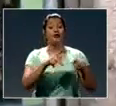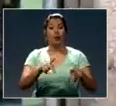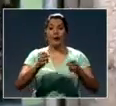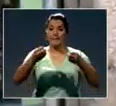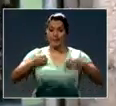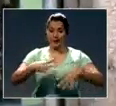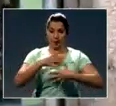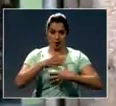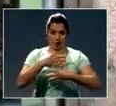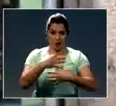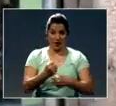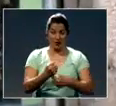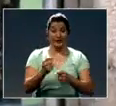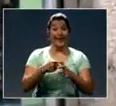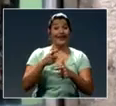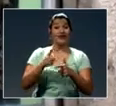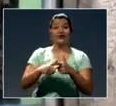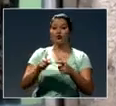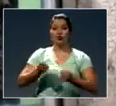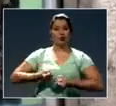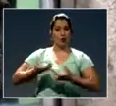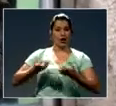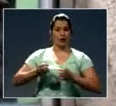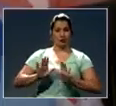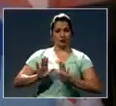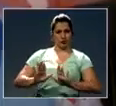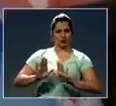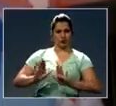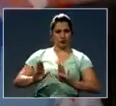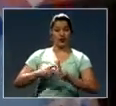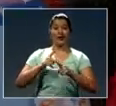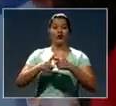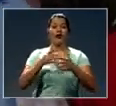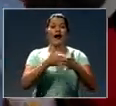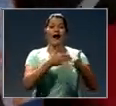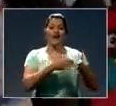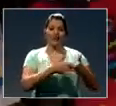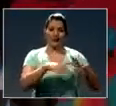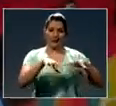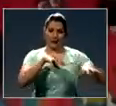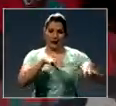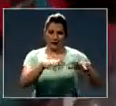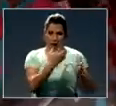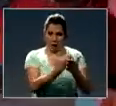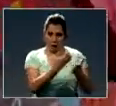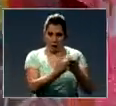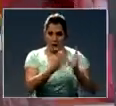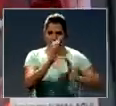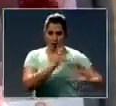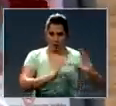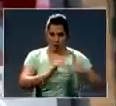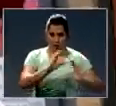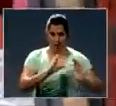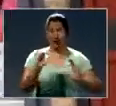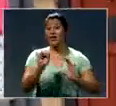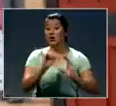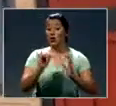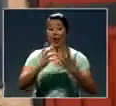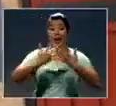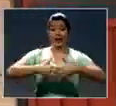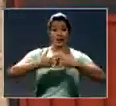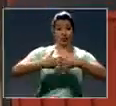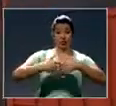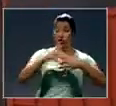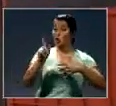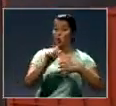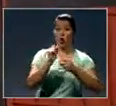gastos, afectando así a los comercios, así como también el pesimismo del sector industrial, que tampoco realiza grandes inversiones. Este resultado